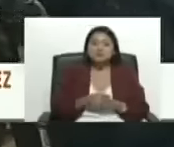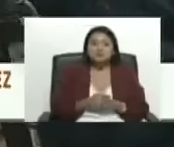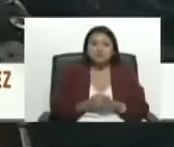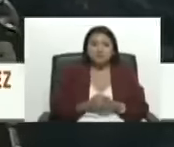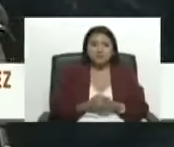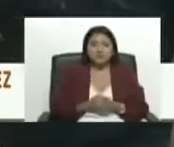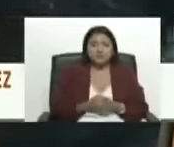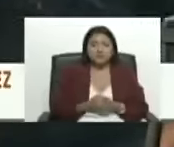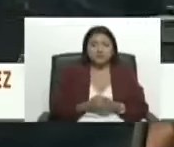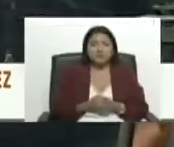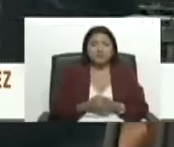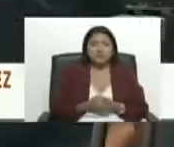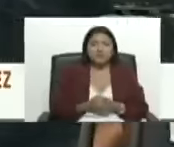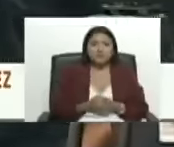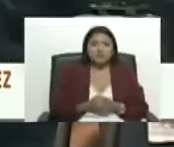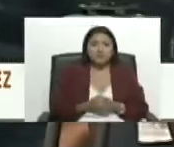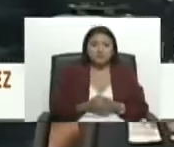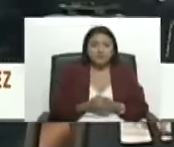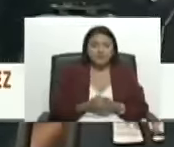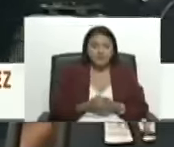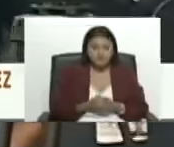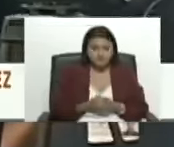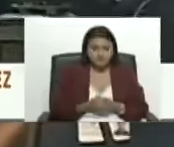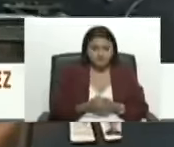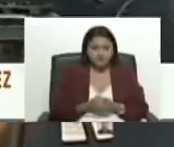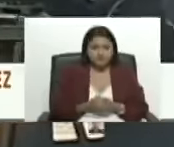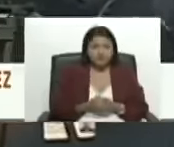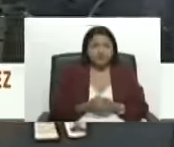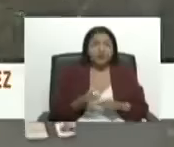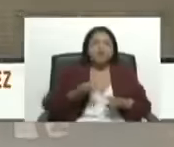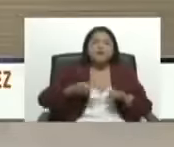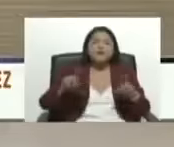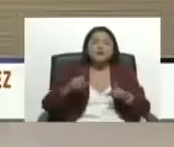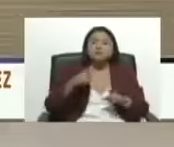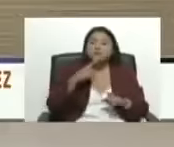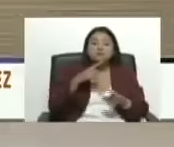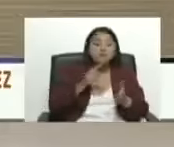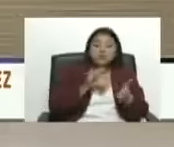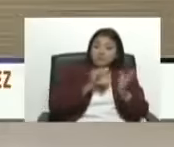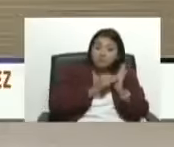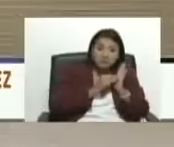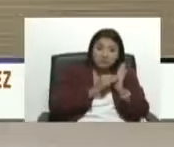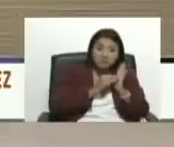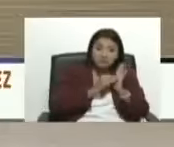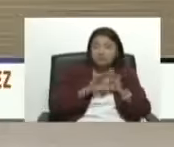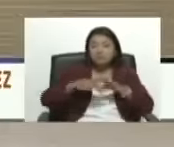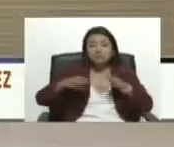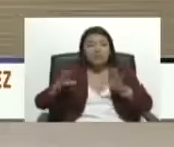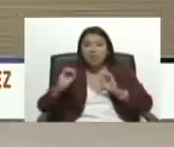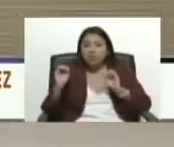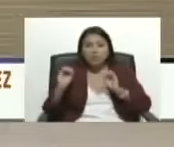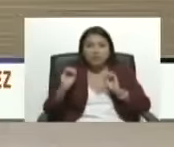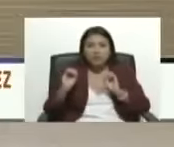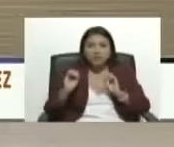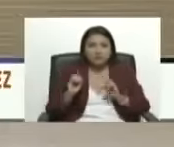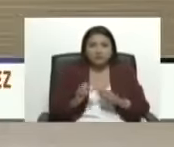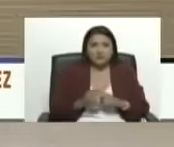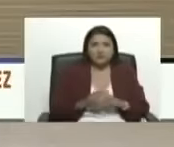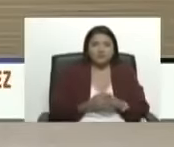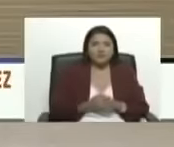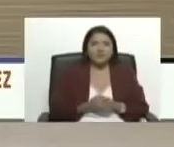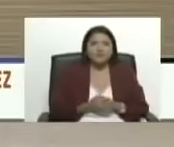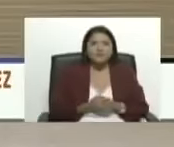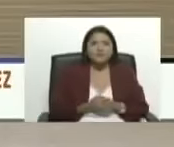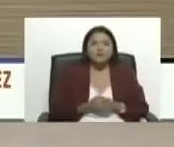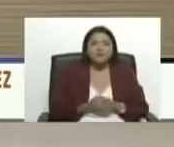de la controversia territorial, pero ellos excluyen expresamente el territorio marítimo. O sea que Guyana va más allá.